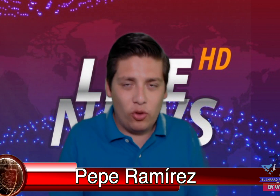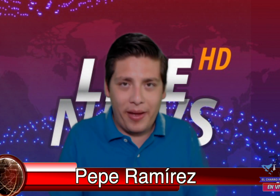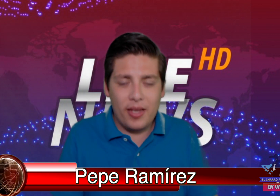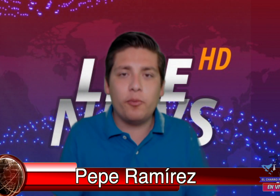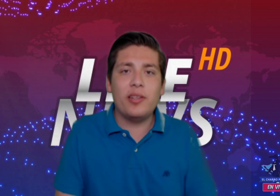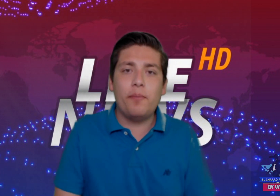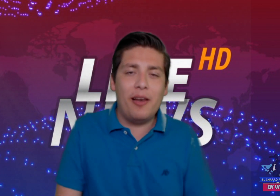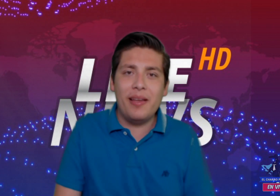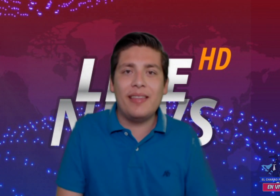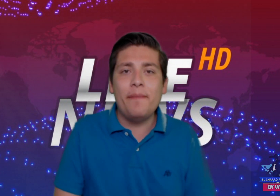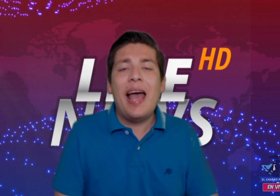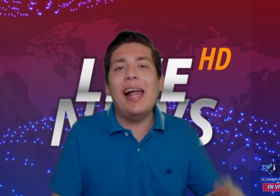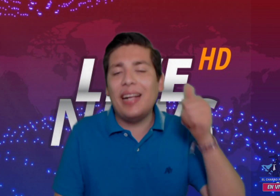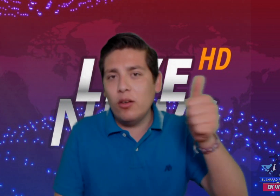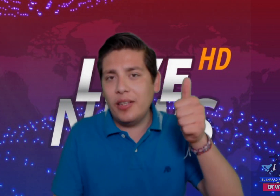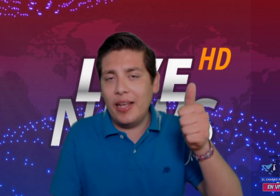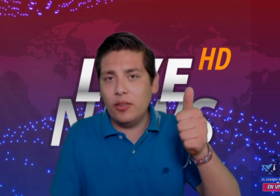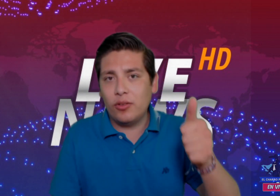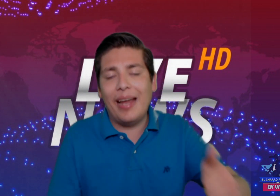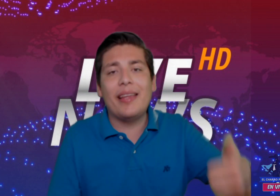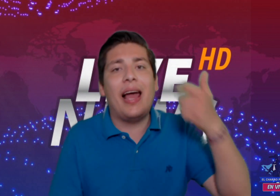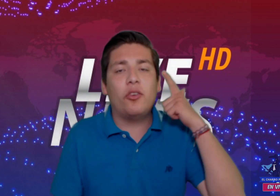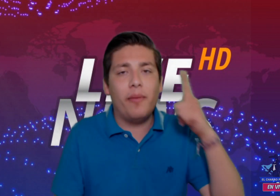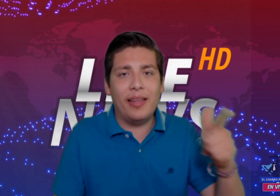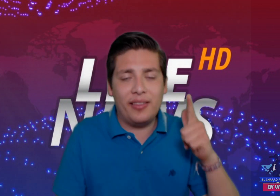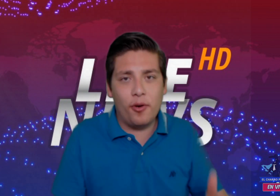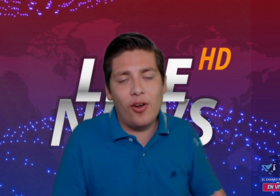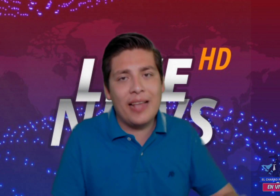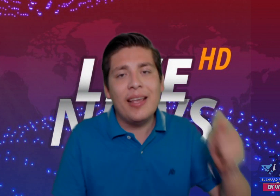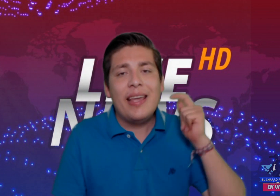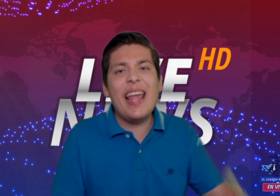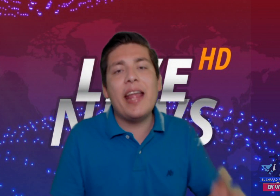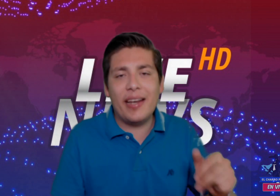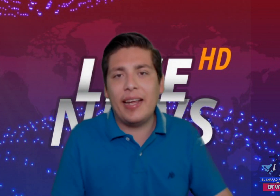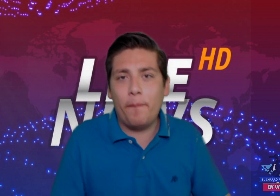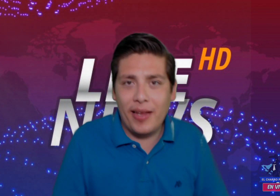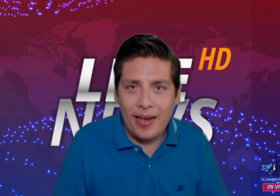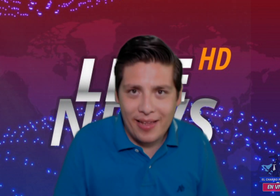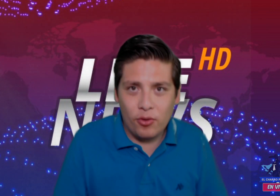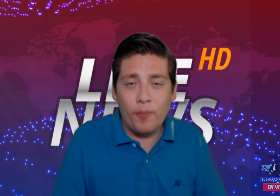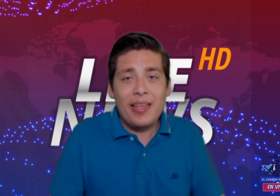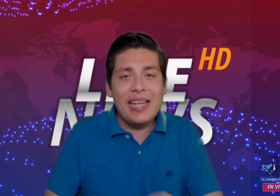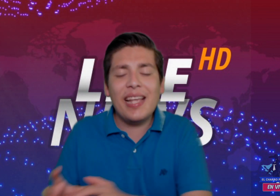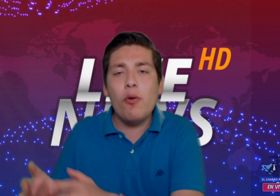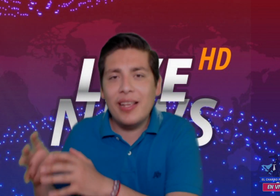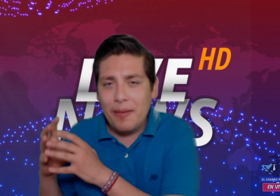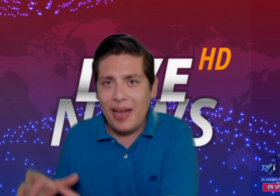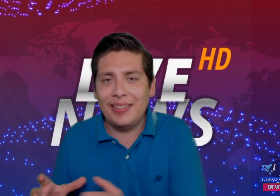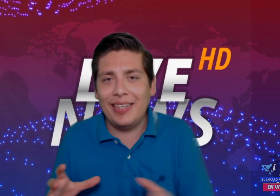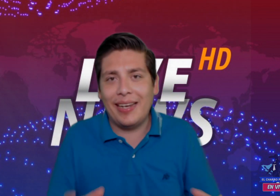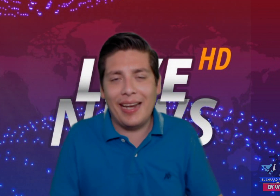de nuestro país, principalmente a Carlos Salinas de Gortari, al comandante Borolas y a Enrique Peña Nieto. Y es que a